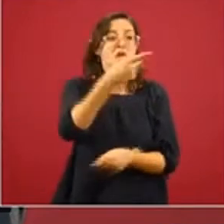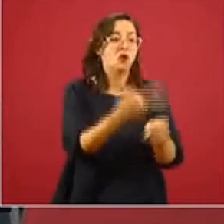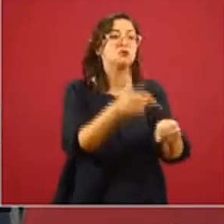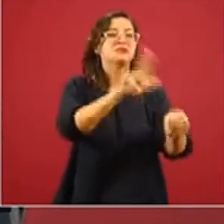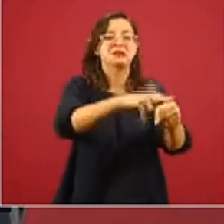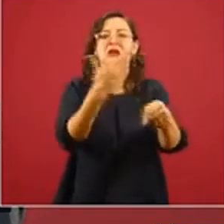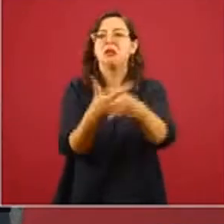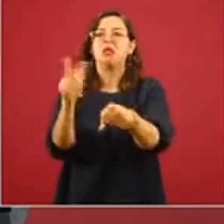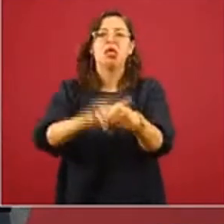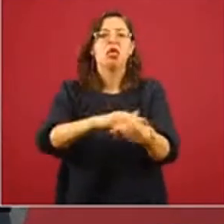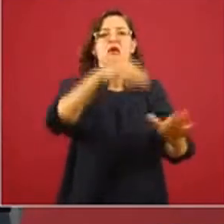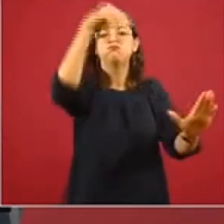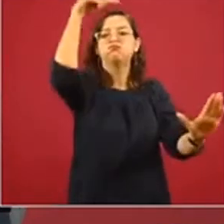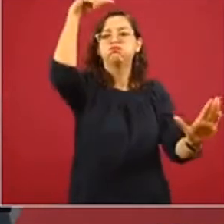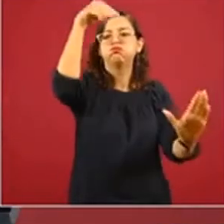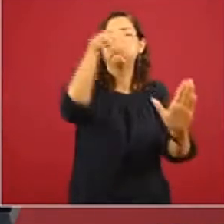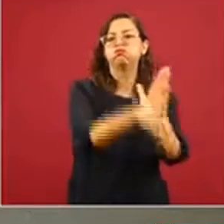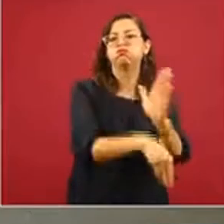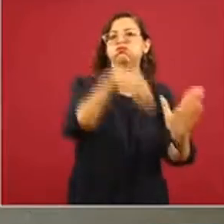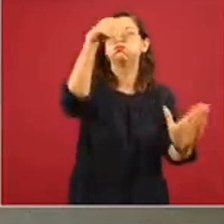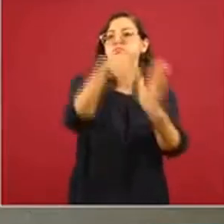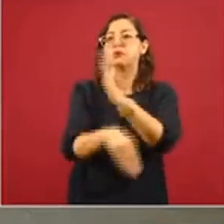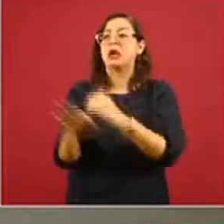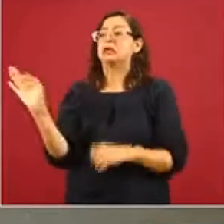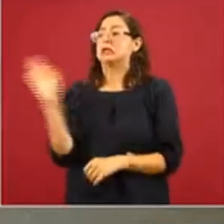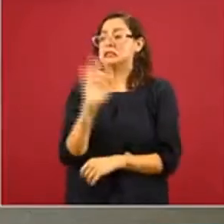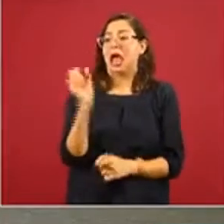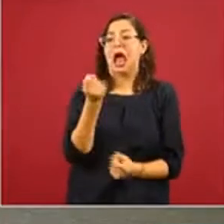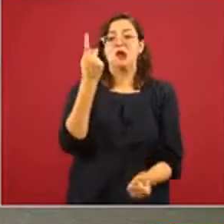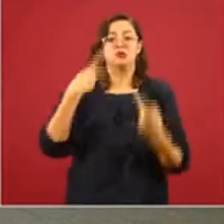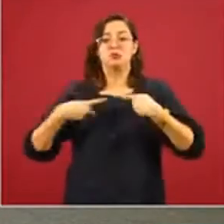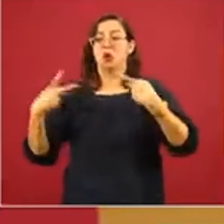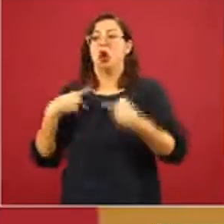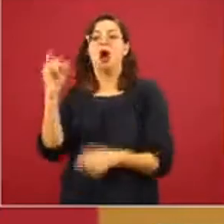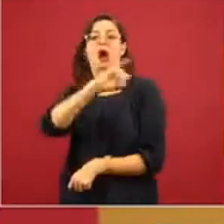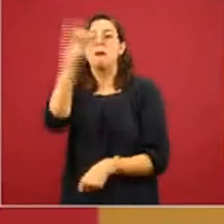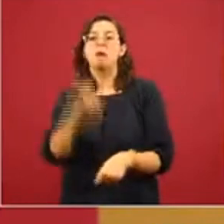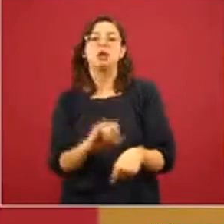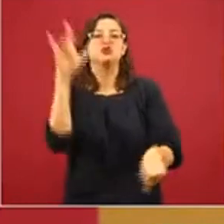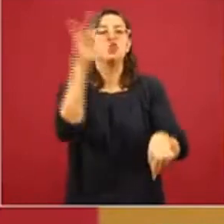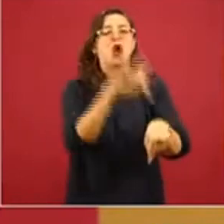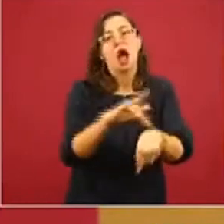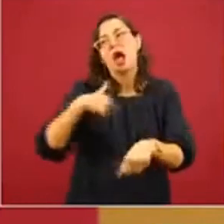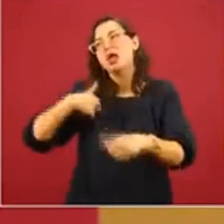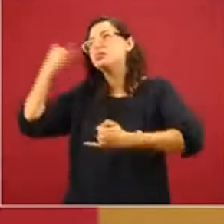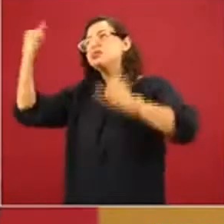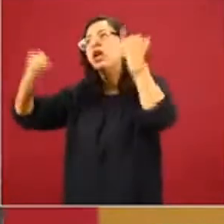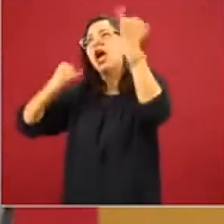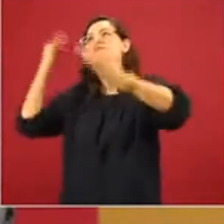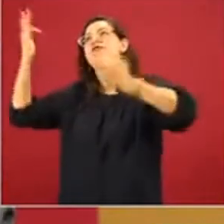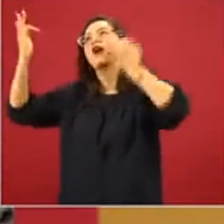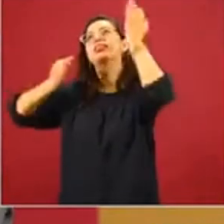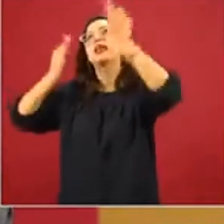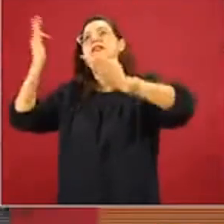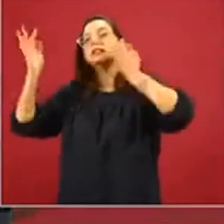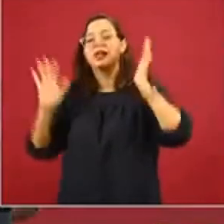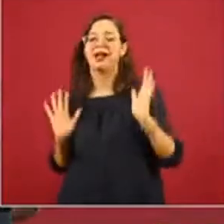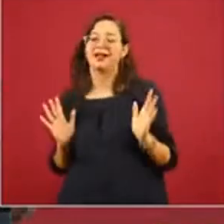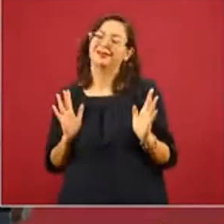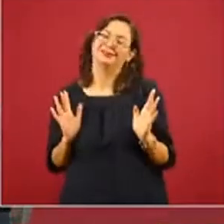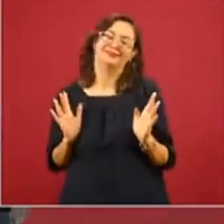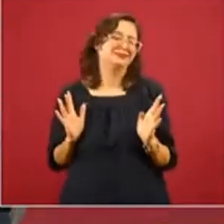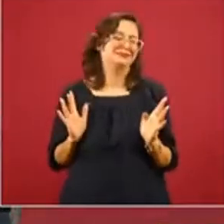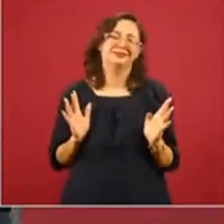parado por ahí puede tener una idea quizá fantasiosa de la realidad de nuestro Sistema Nacional de Salud, sin